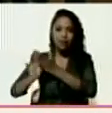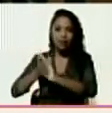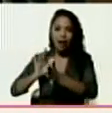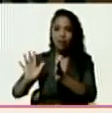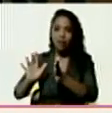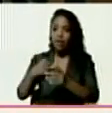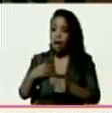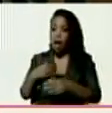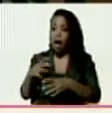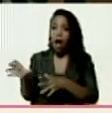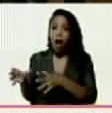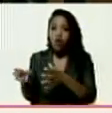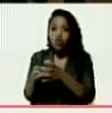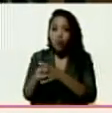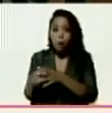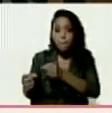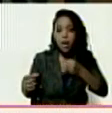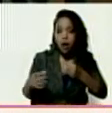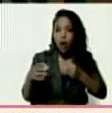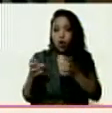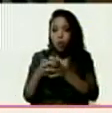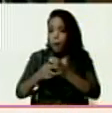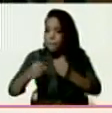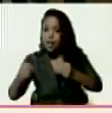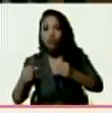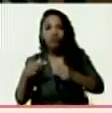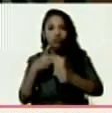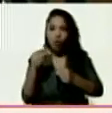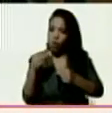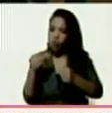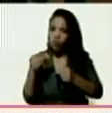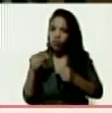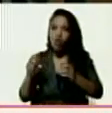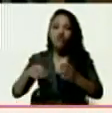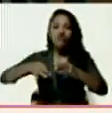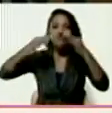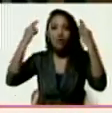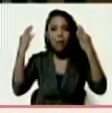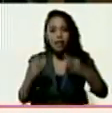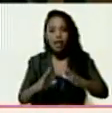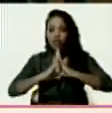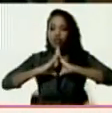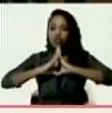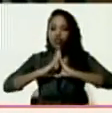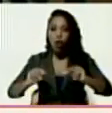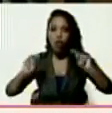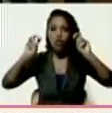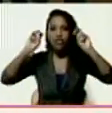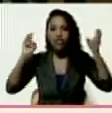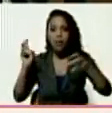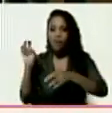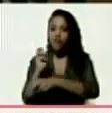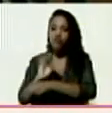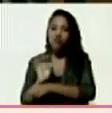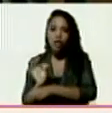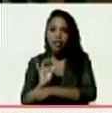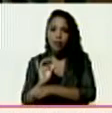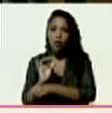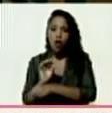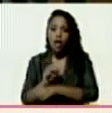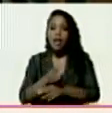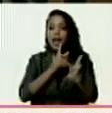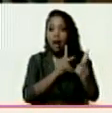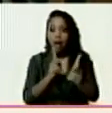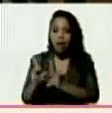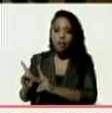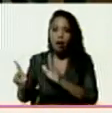y estamos dispuestos a normalizar todo lo que se refiere al funcionamiento y a la agenda